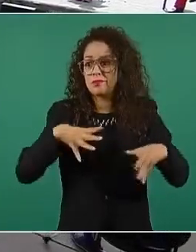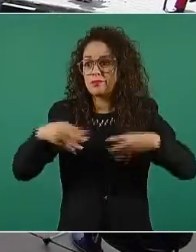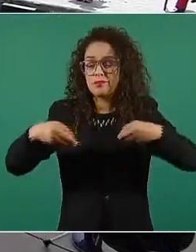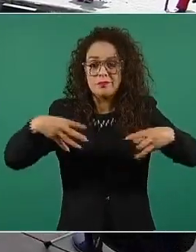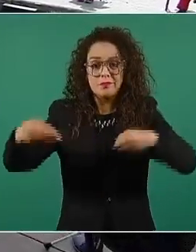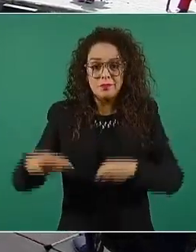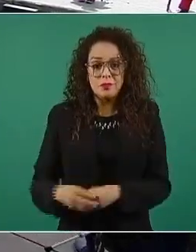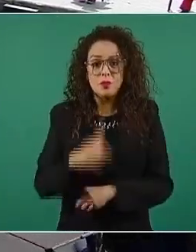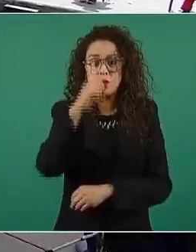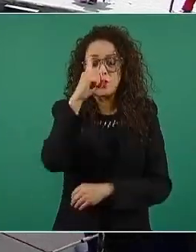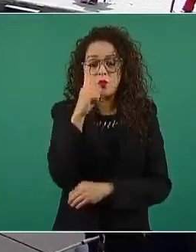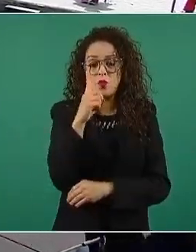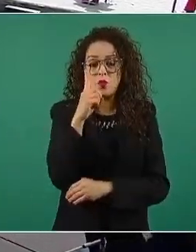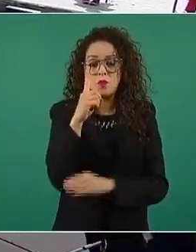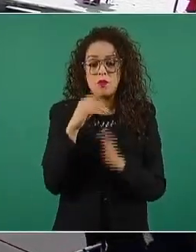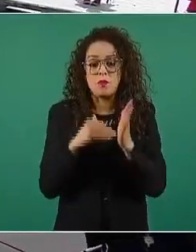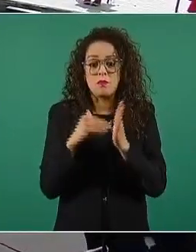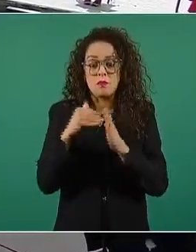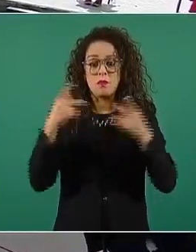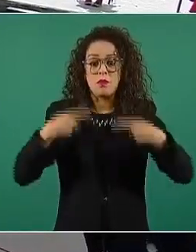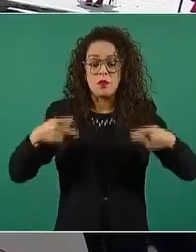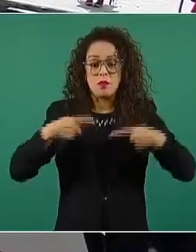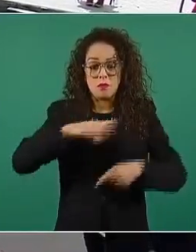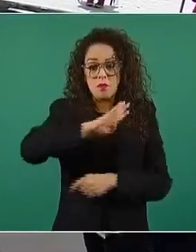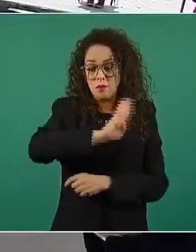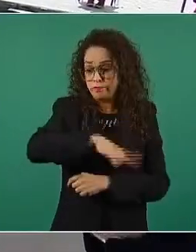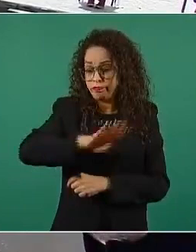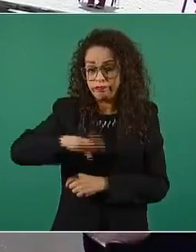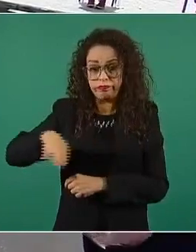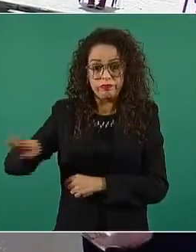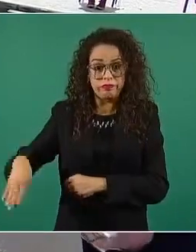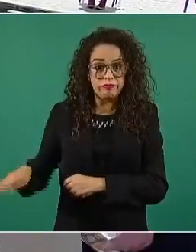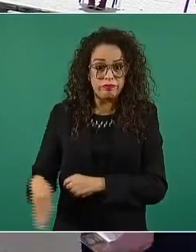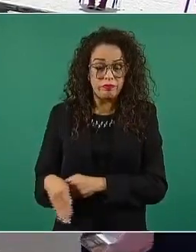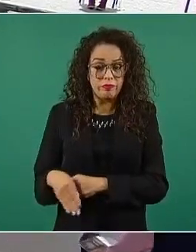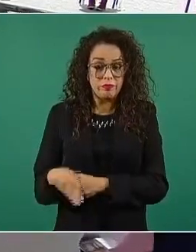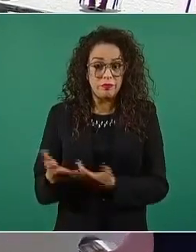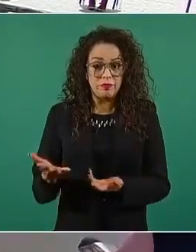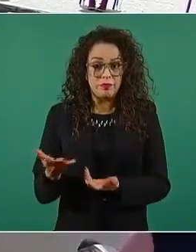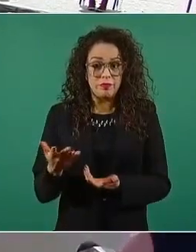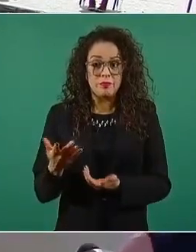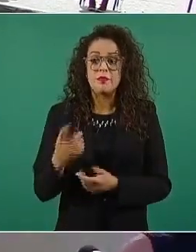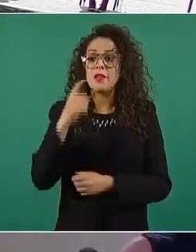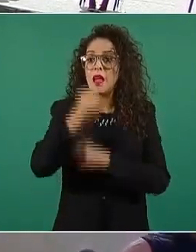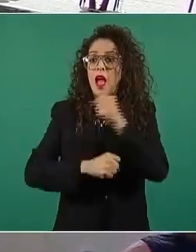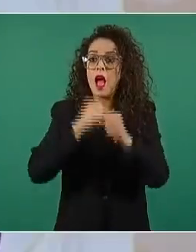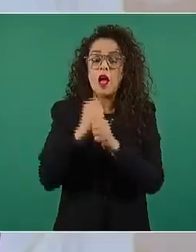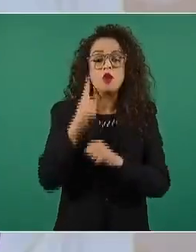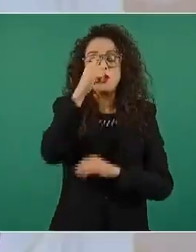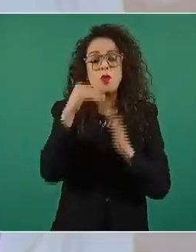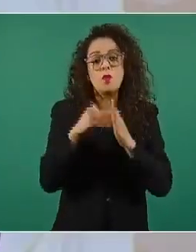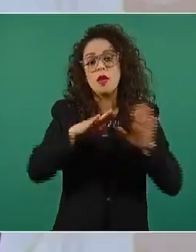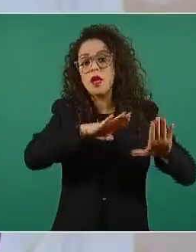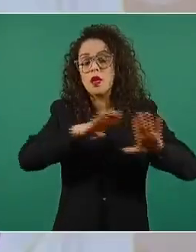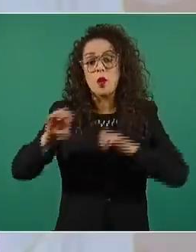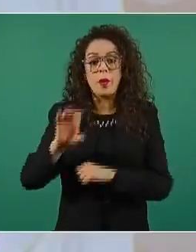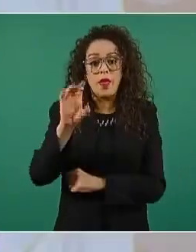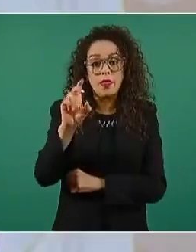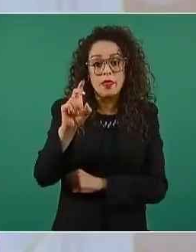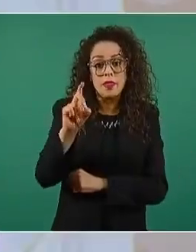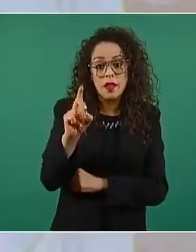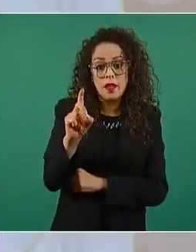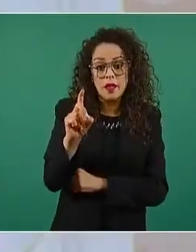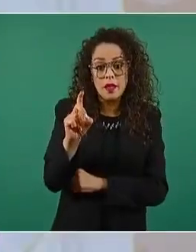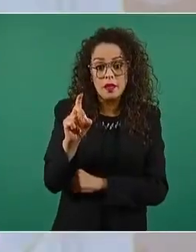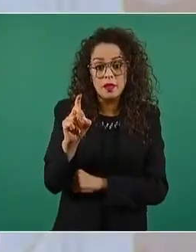vida 1 millón de mexicanos. Sin embargo, en 1930, con solo